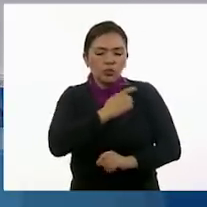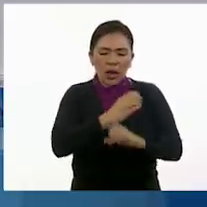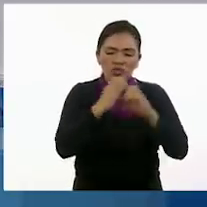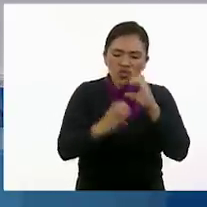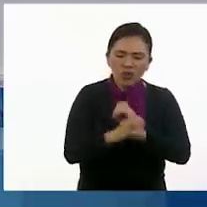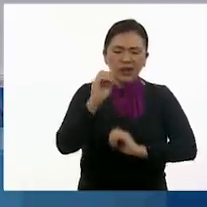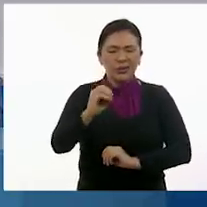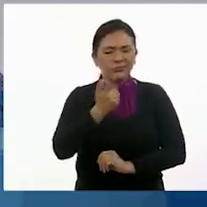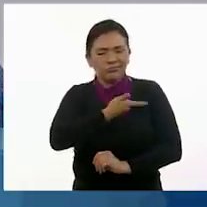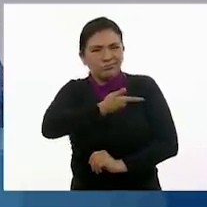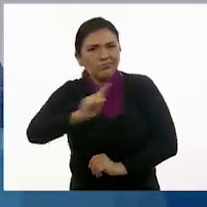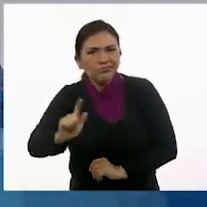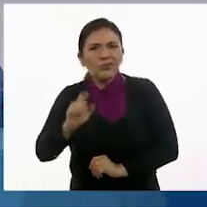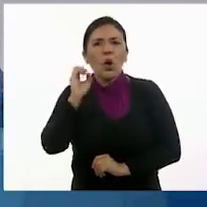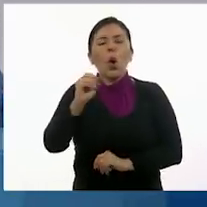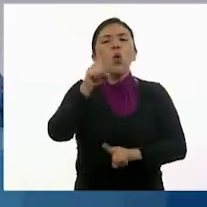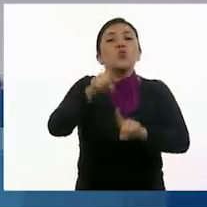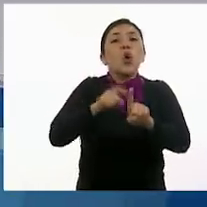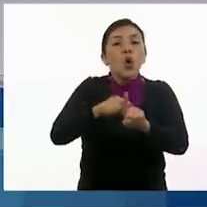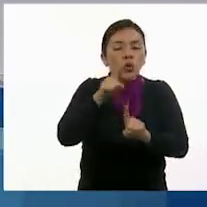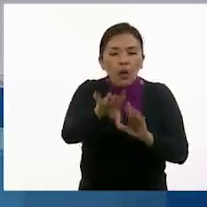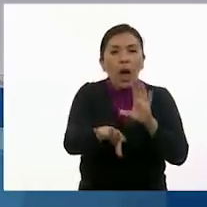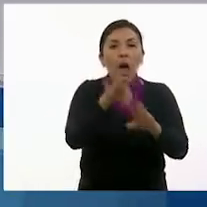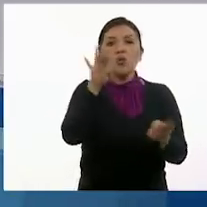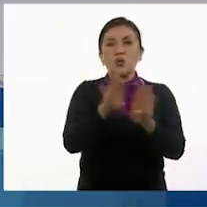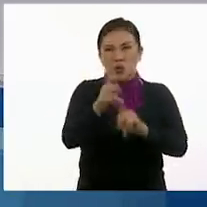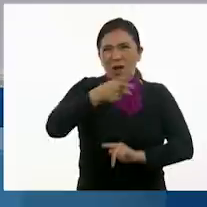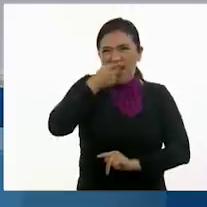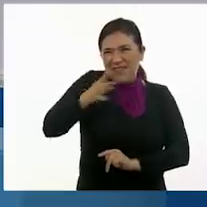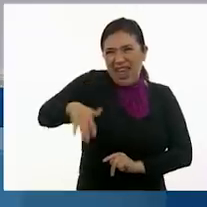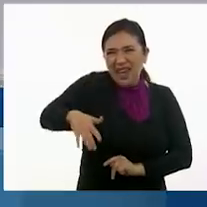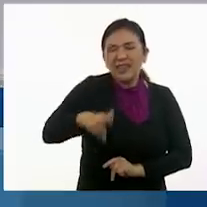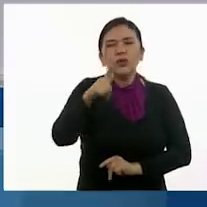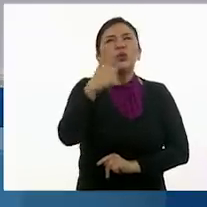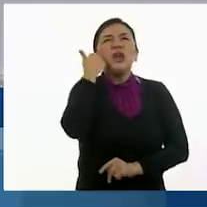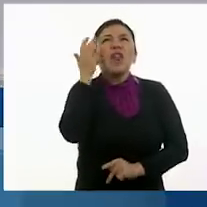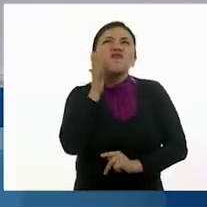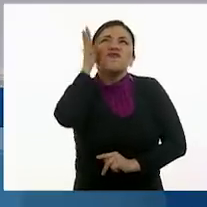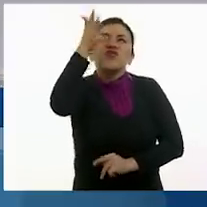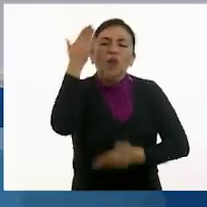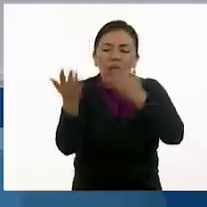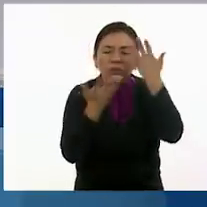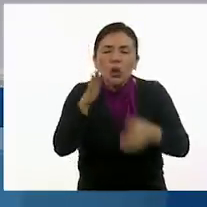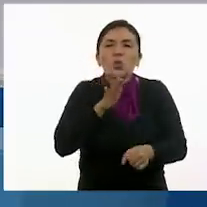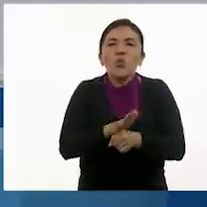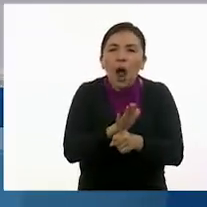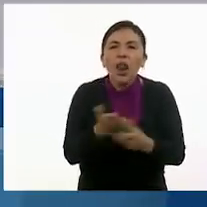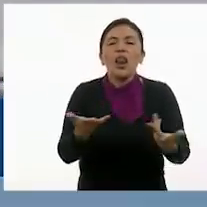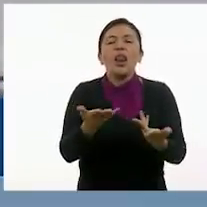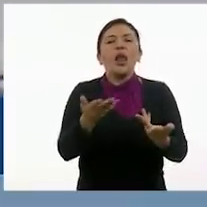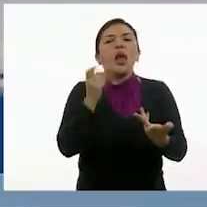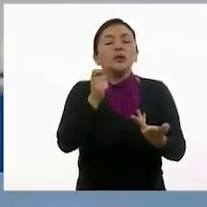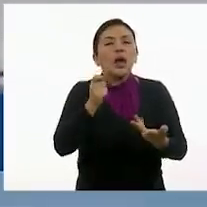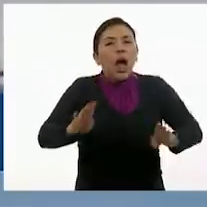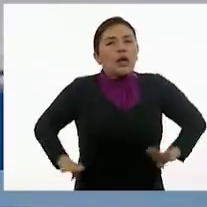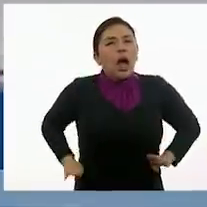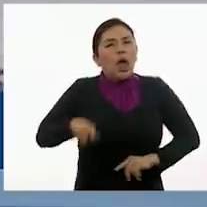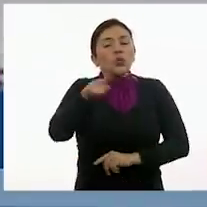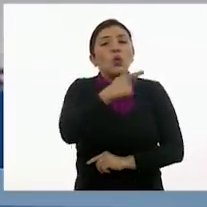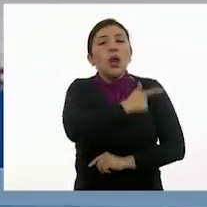no te gusta, desde tu color favorito, como lo mencionaste, lo que quieres estudiar, algo en particular y tener